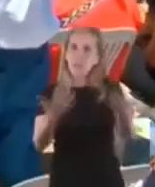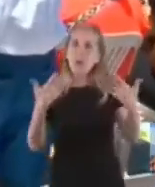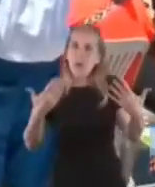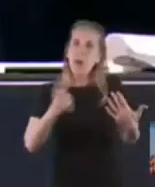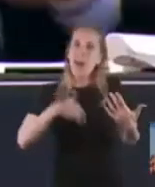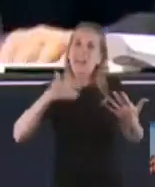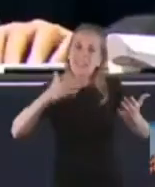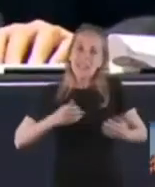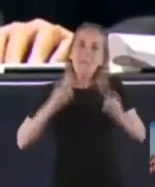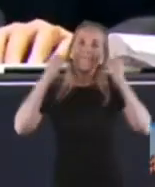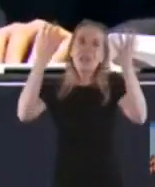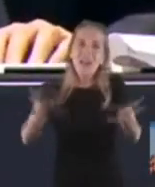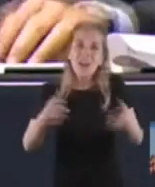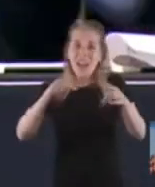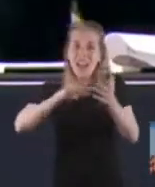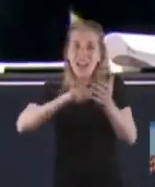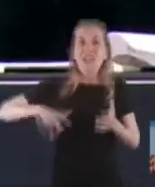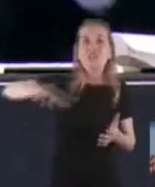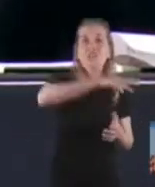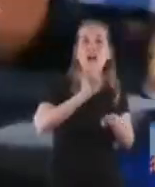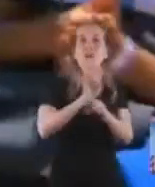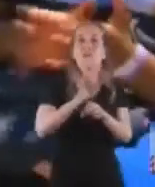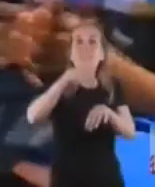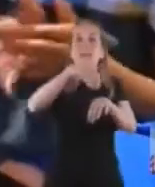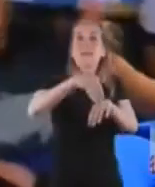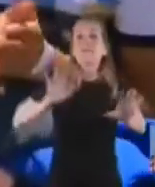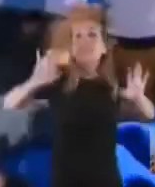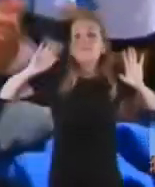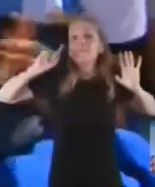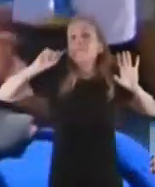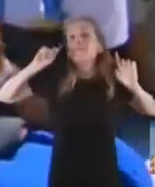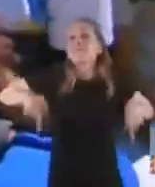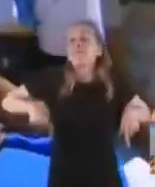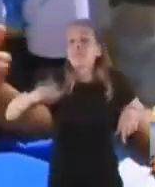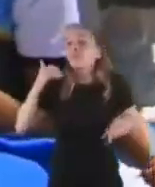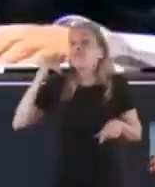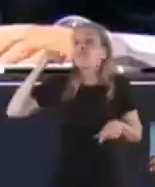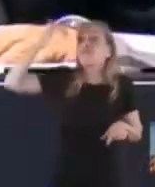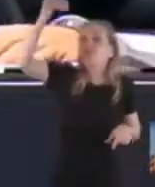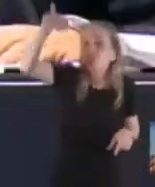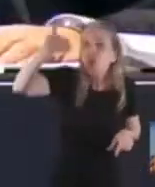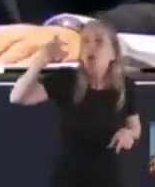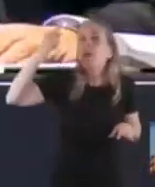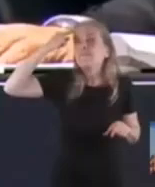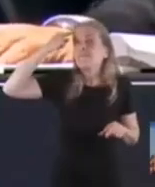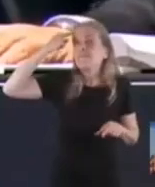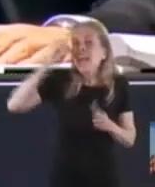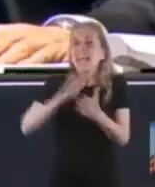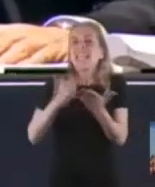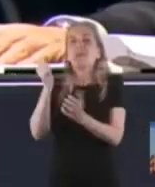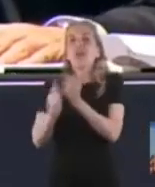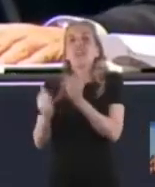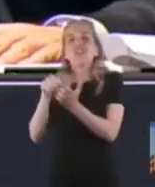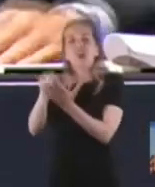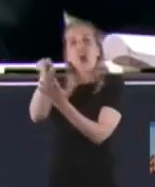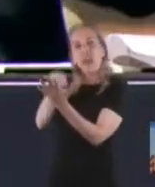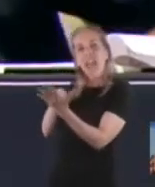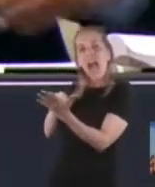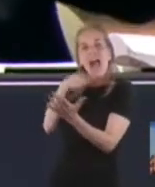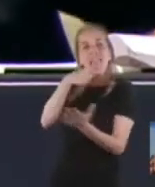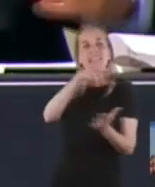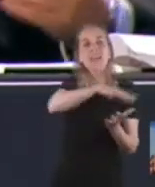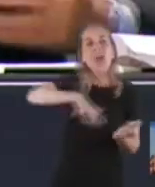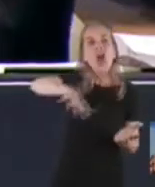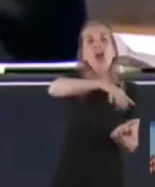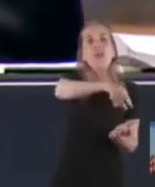Argentina. Y lo estamos haciendo en Villa Mercedes. Y no sabemos si la historia contará algún día que el gobernador dijo que este barrio se llame Unión